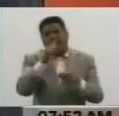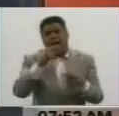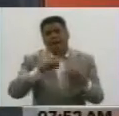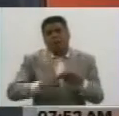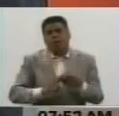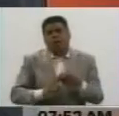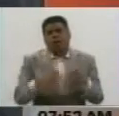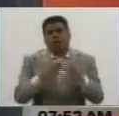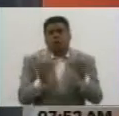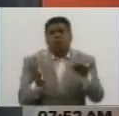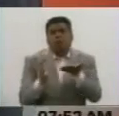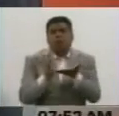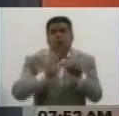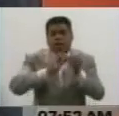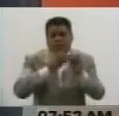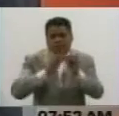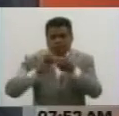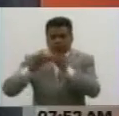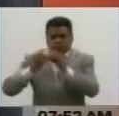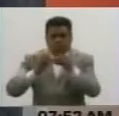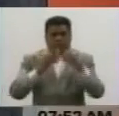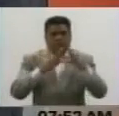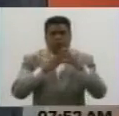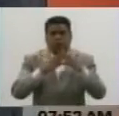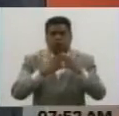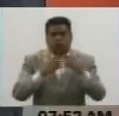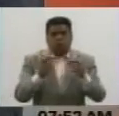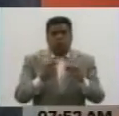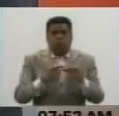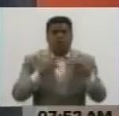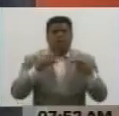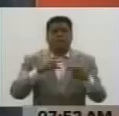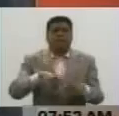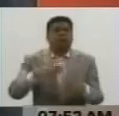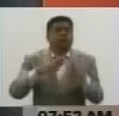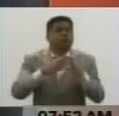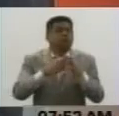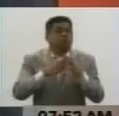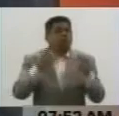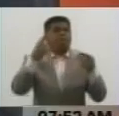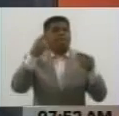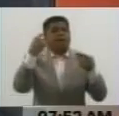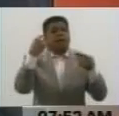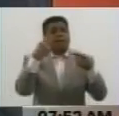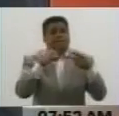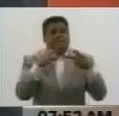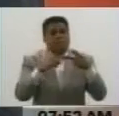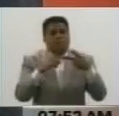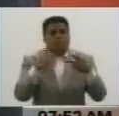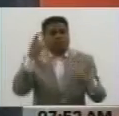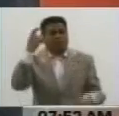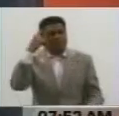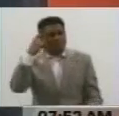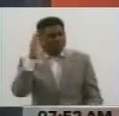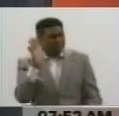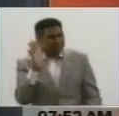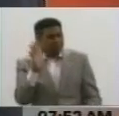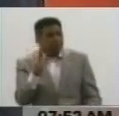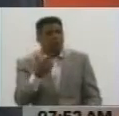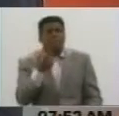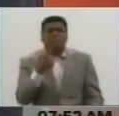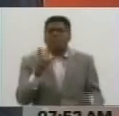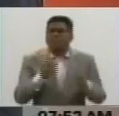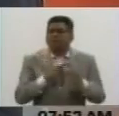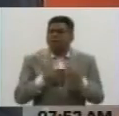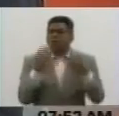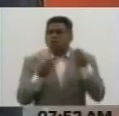metalúrgico de recuperación. O sea, el criterio de inversión también te dice cuál es la vocación y cuál es la ética empresarial